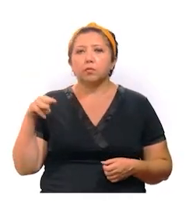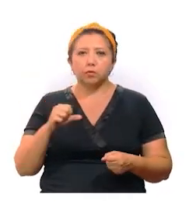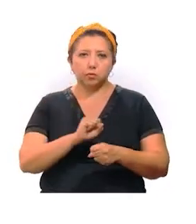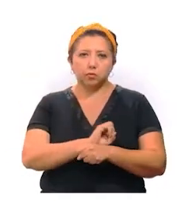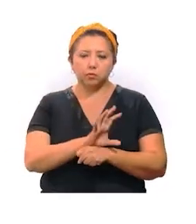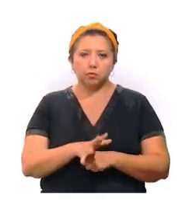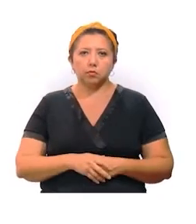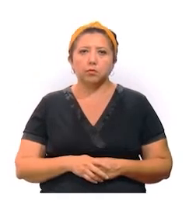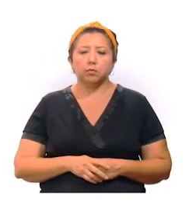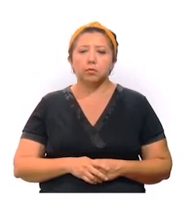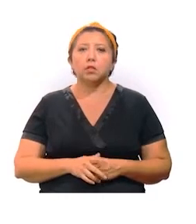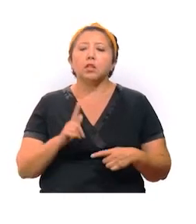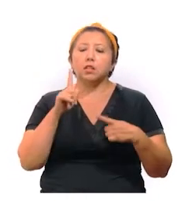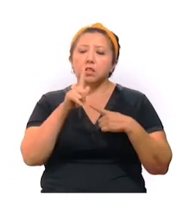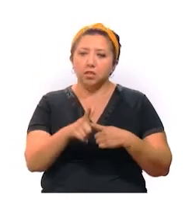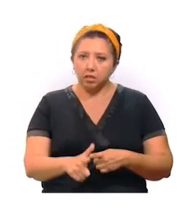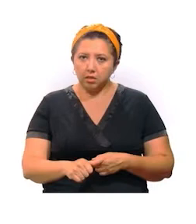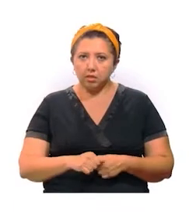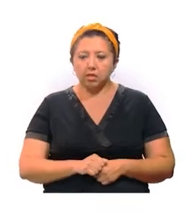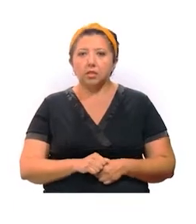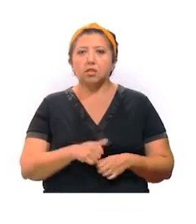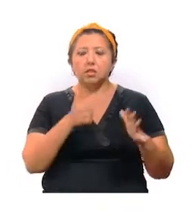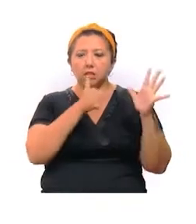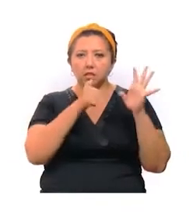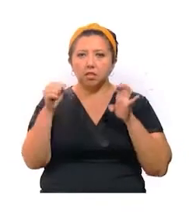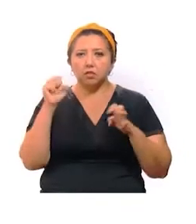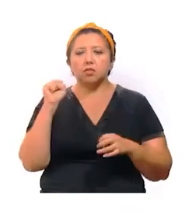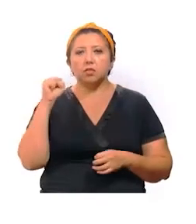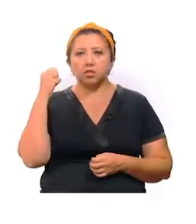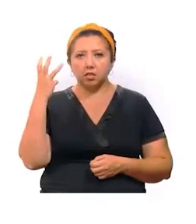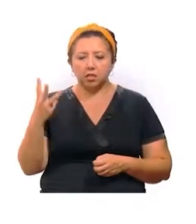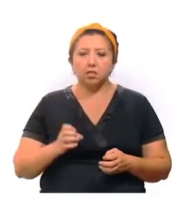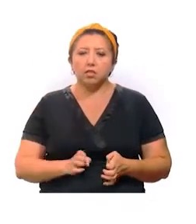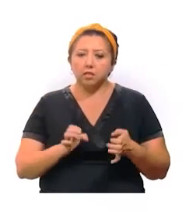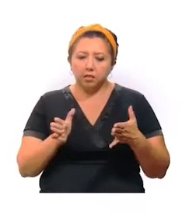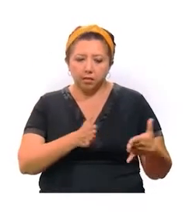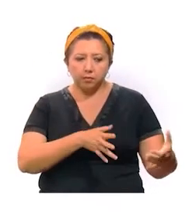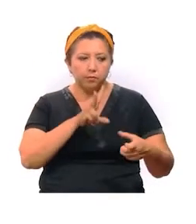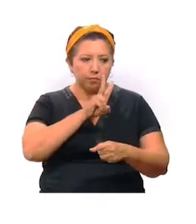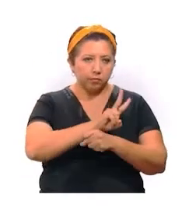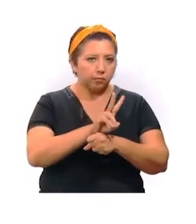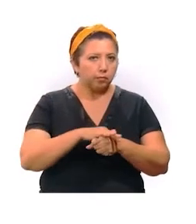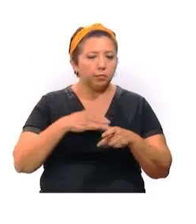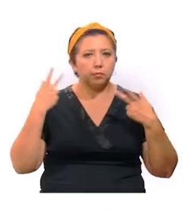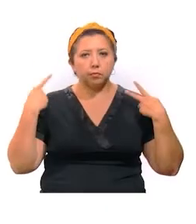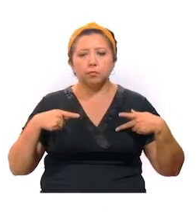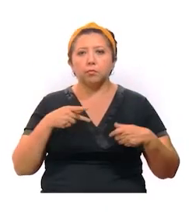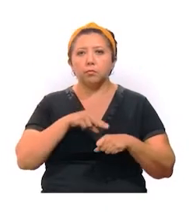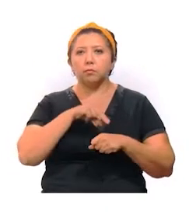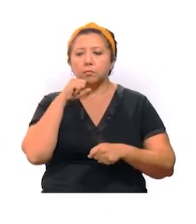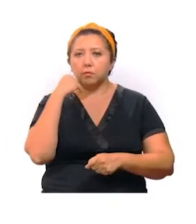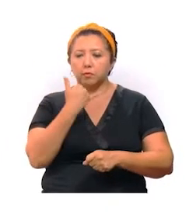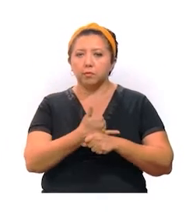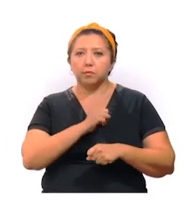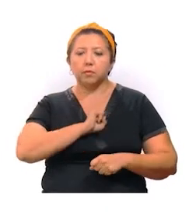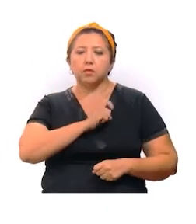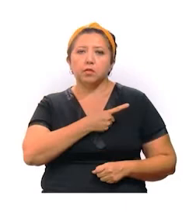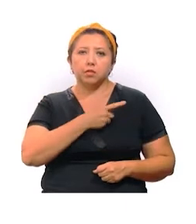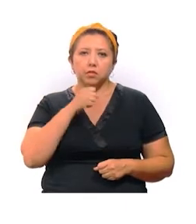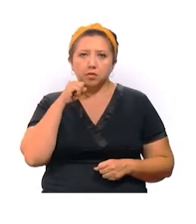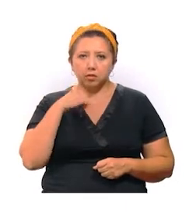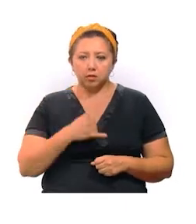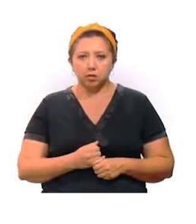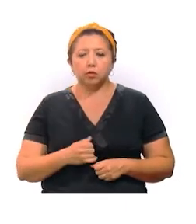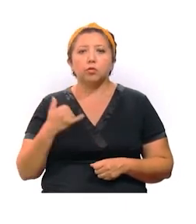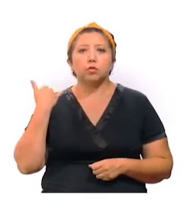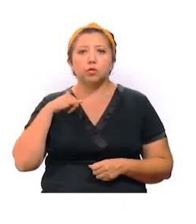del coronavirus. De los casos activos, 663 están estables, aislados, monitoreados constantemente por personal médico